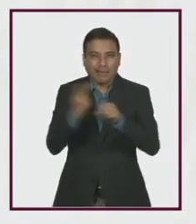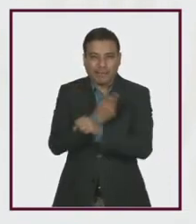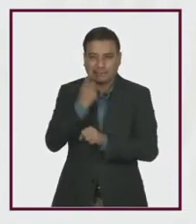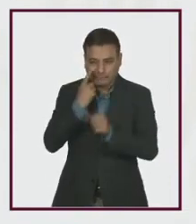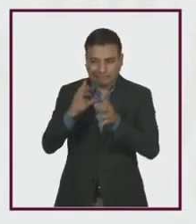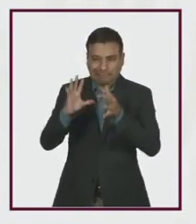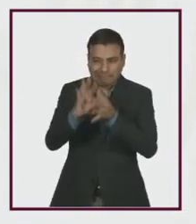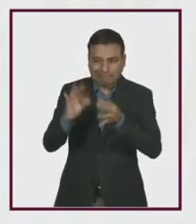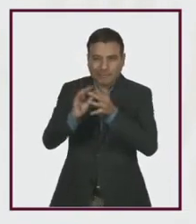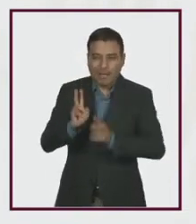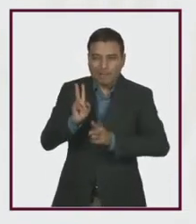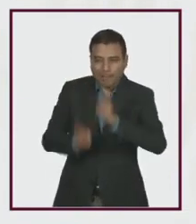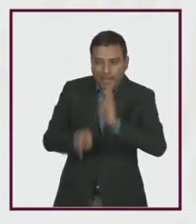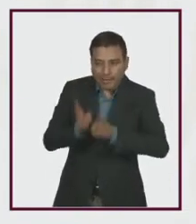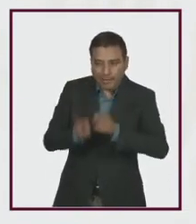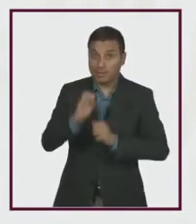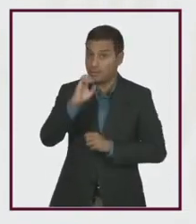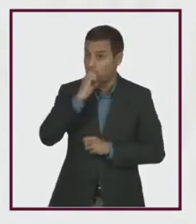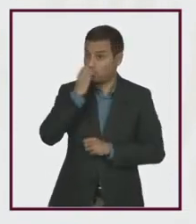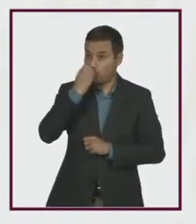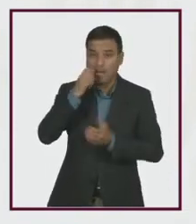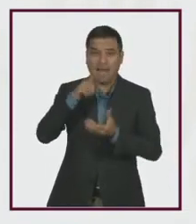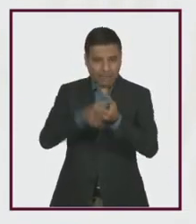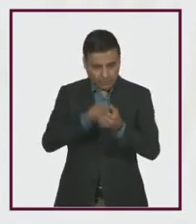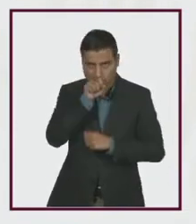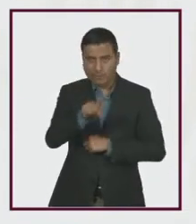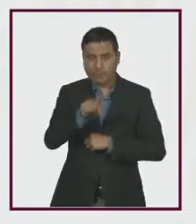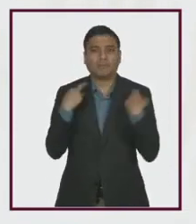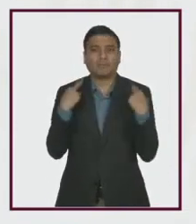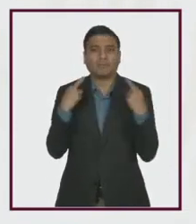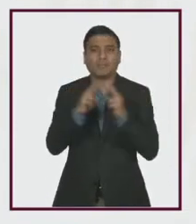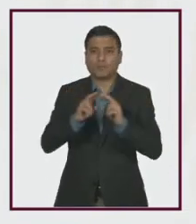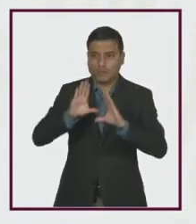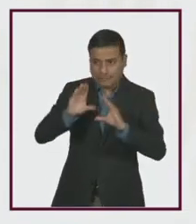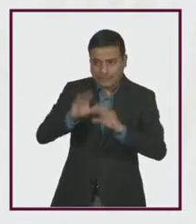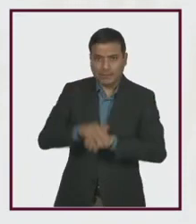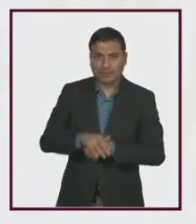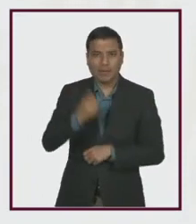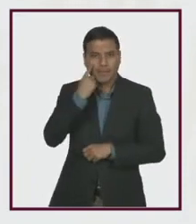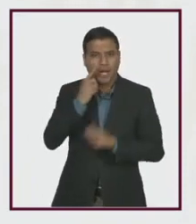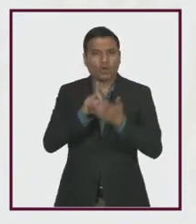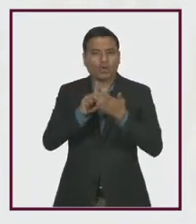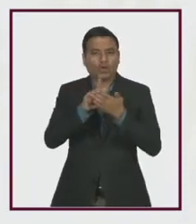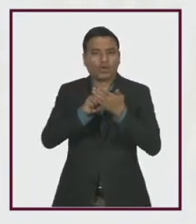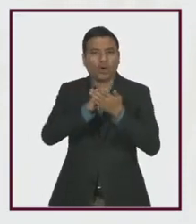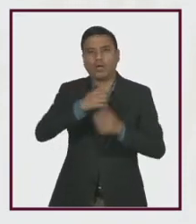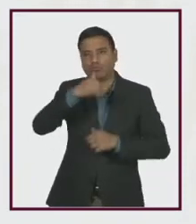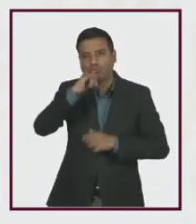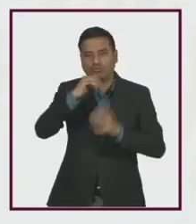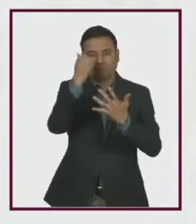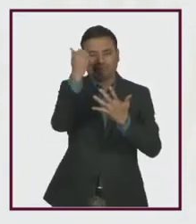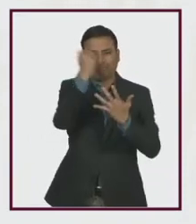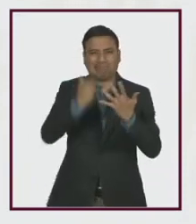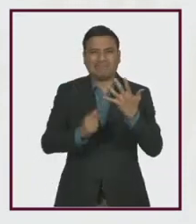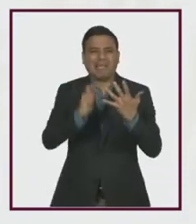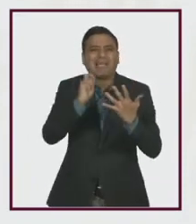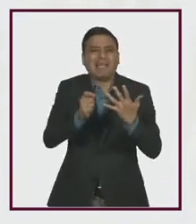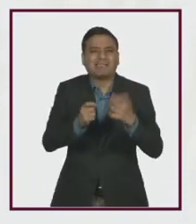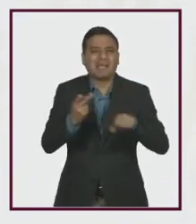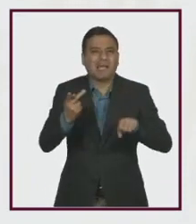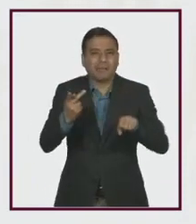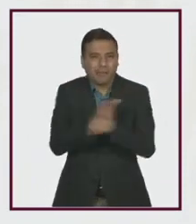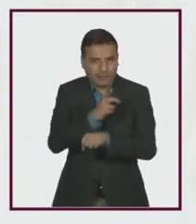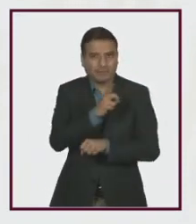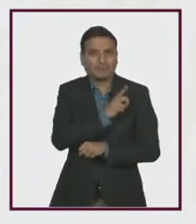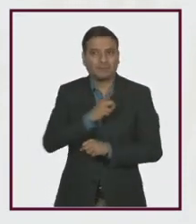hacer en esta campaña, expliquemos cómo cada una de estas sustancias va a tener efectos para que también ellos